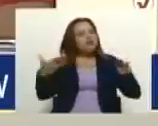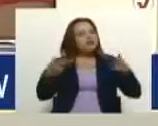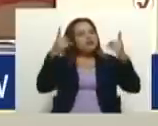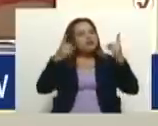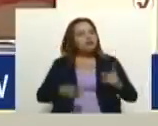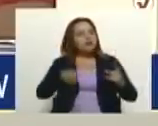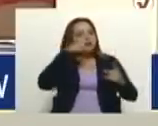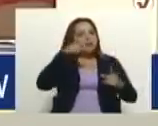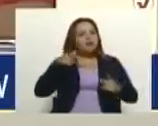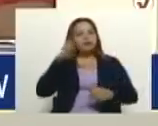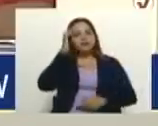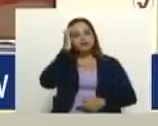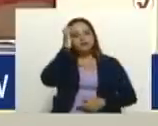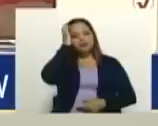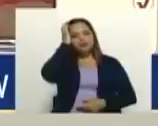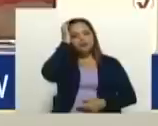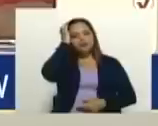pueblo.